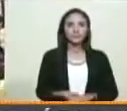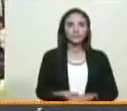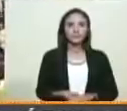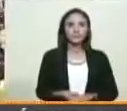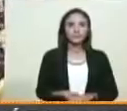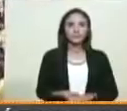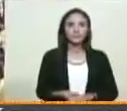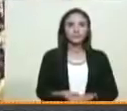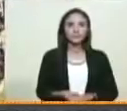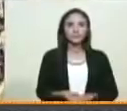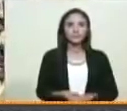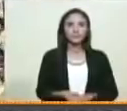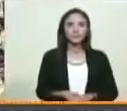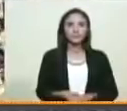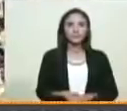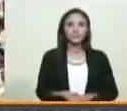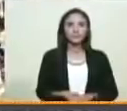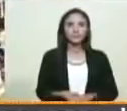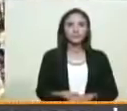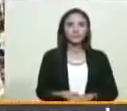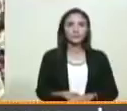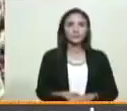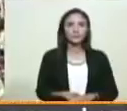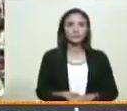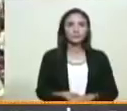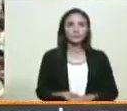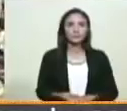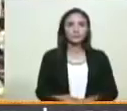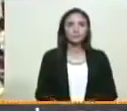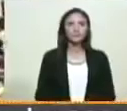al Movimiento Alianza para el Cambio.